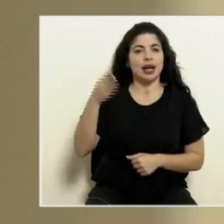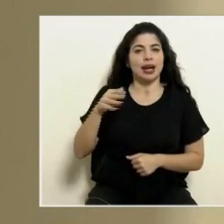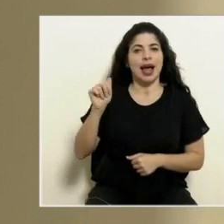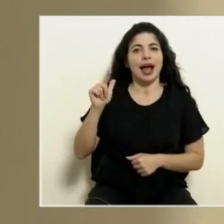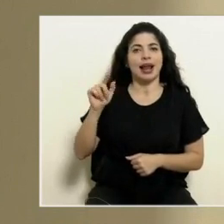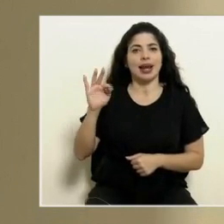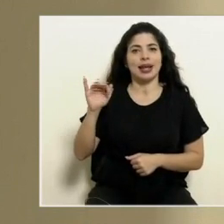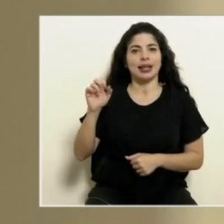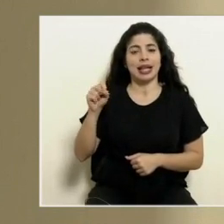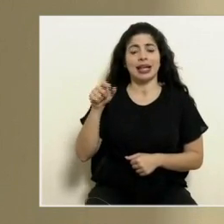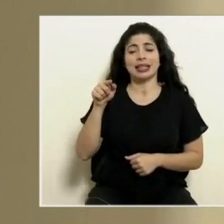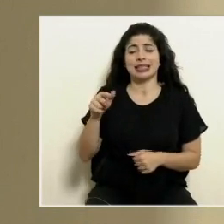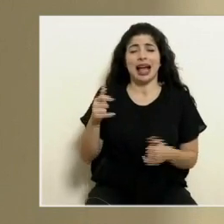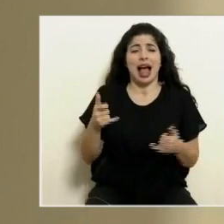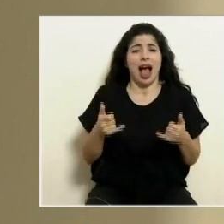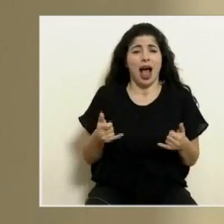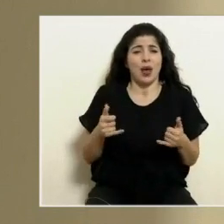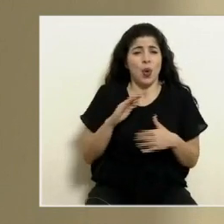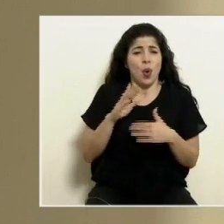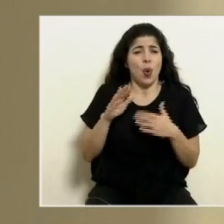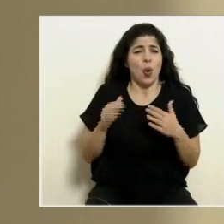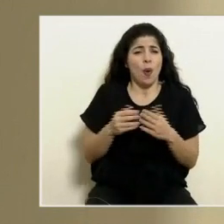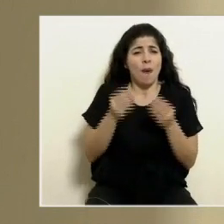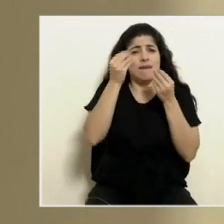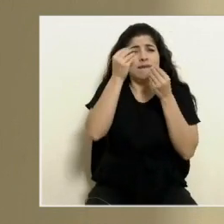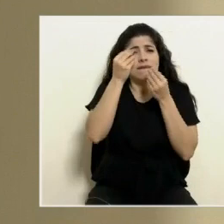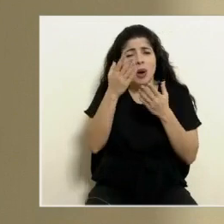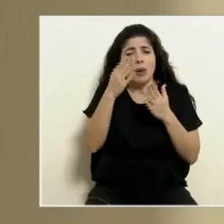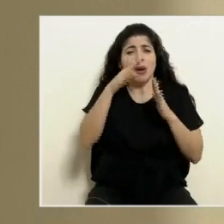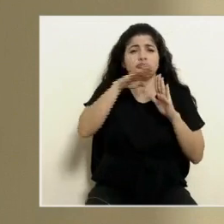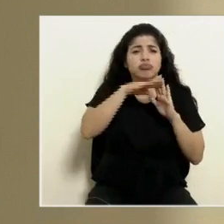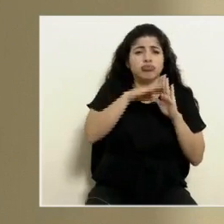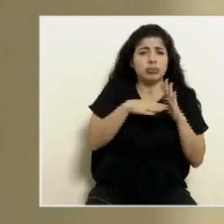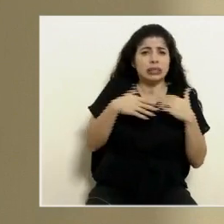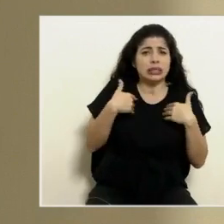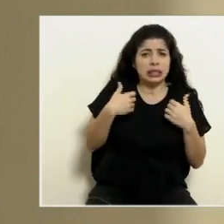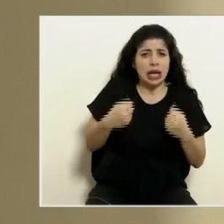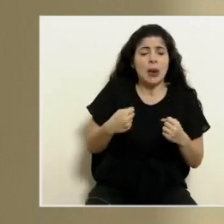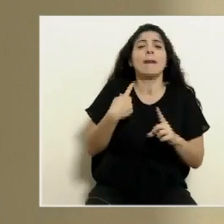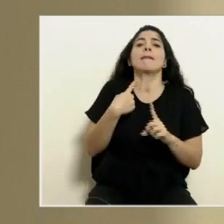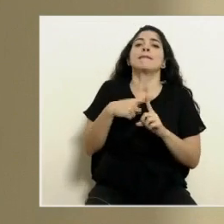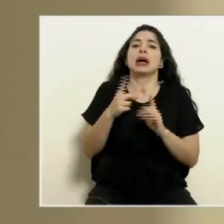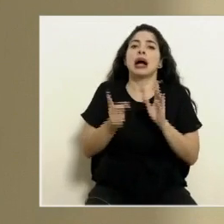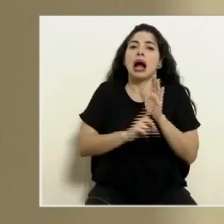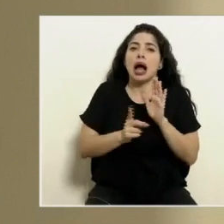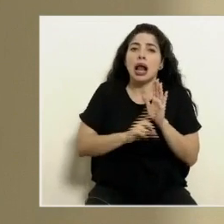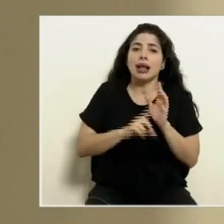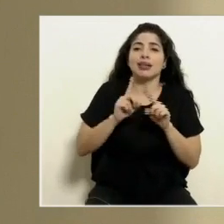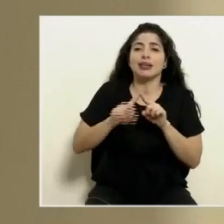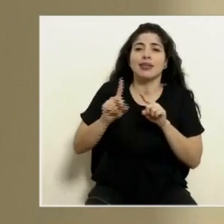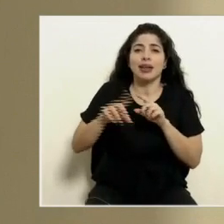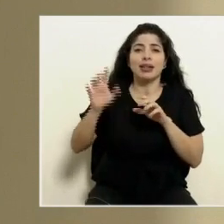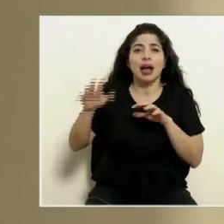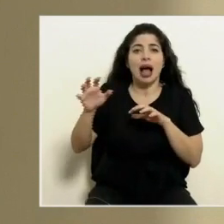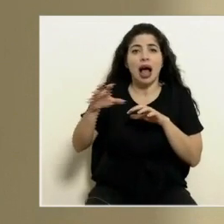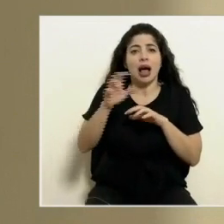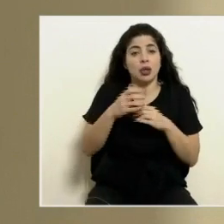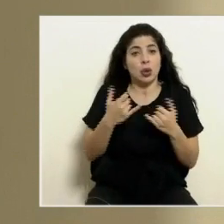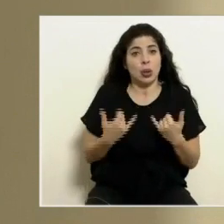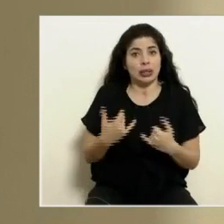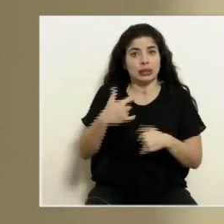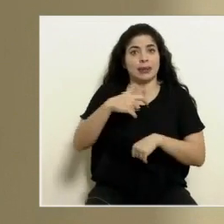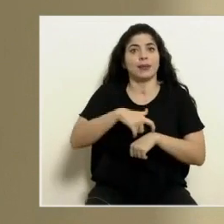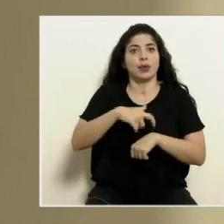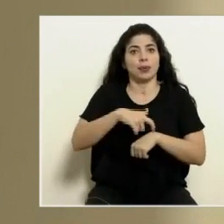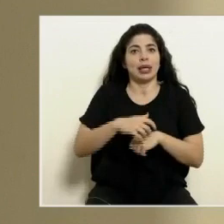presidencia.go.cr/alertas. El sitio está totalmente actualizado con las medidas sanitarias y las alertas en los distintos cantones vigentes en